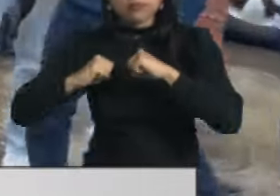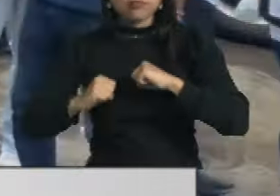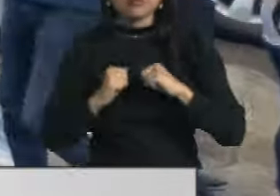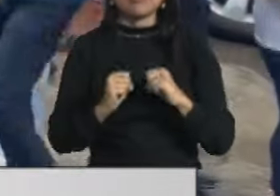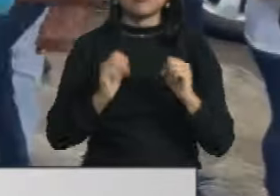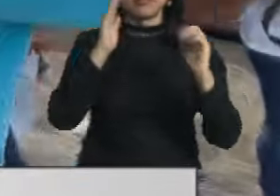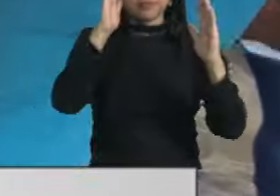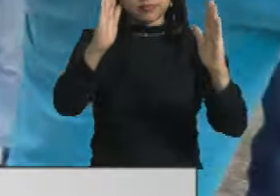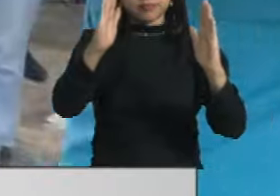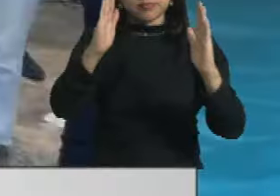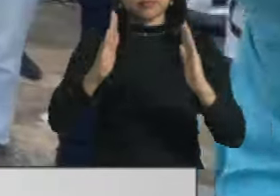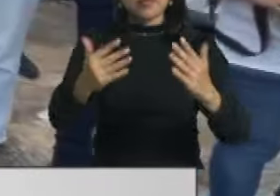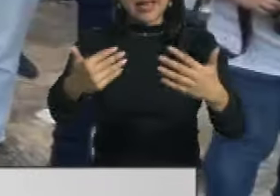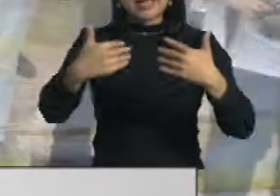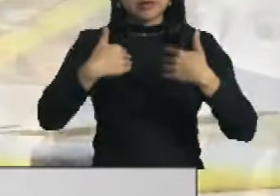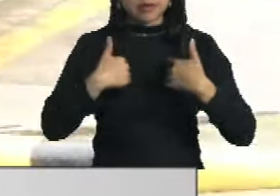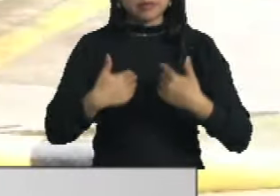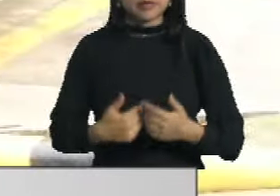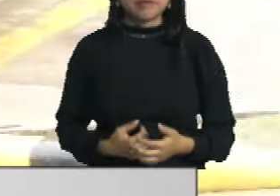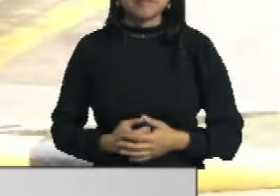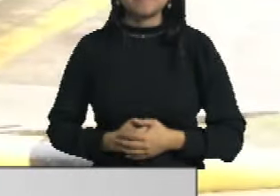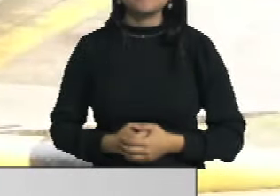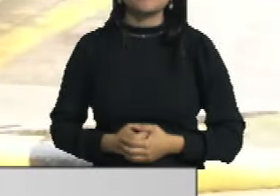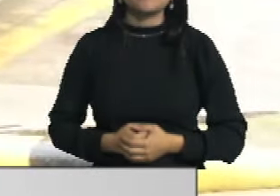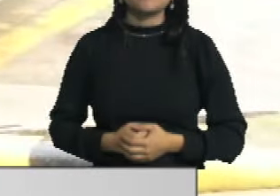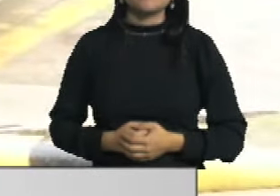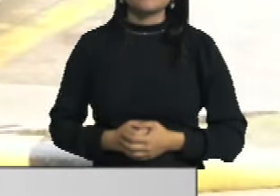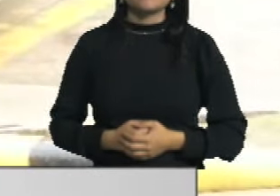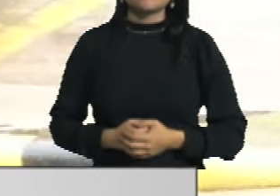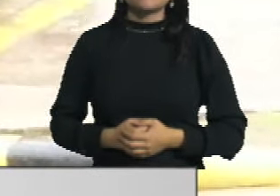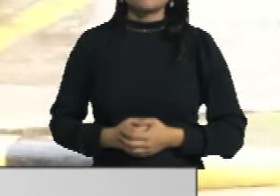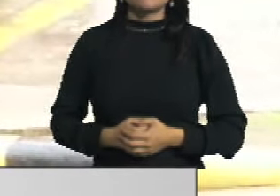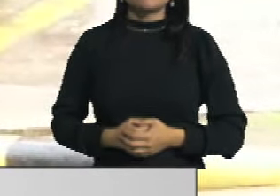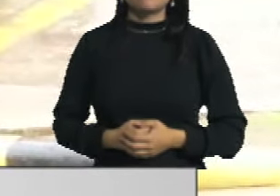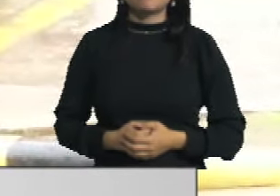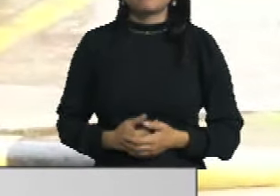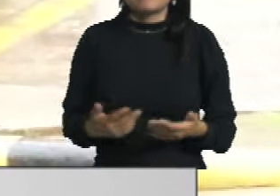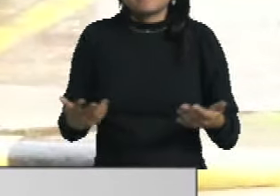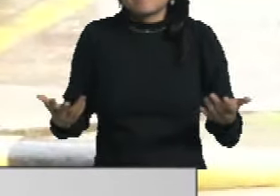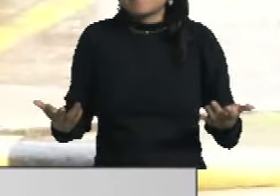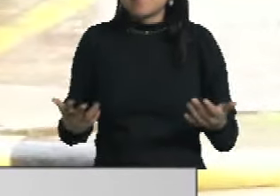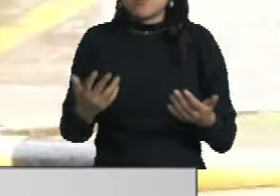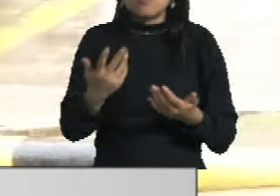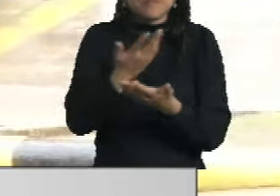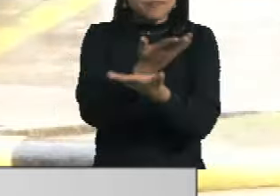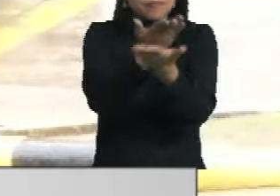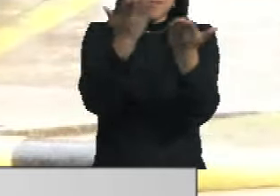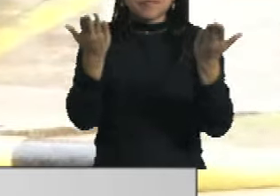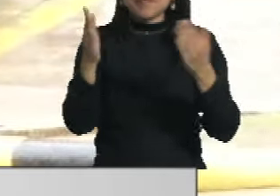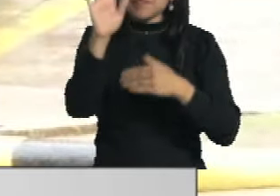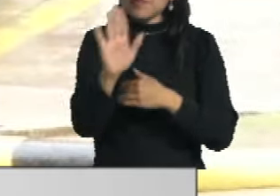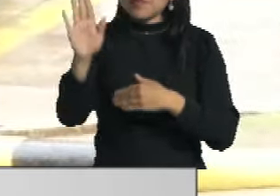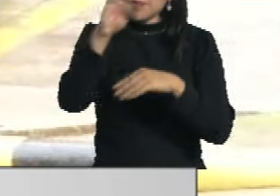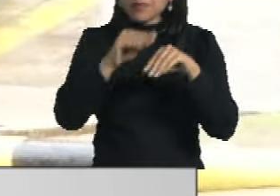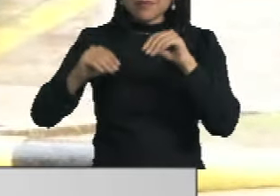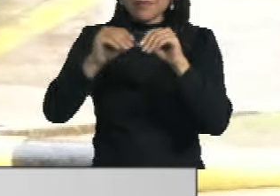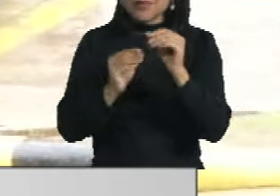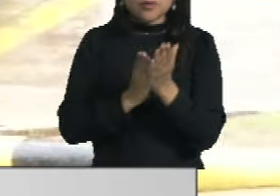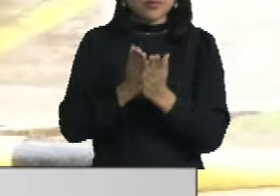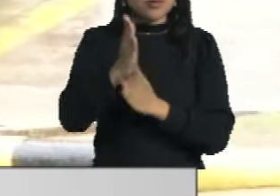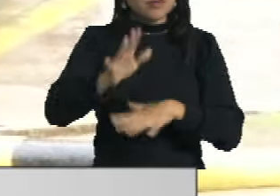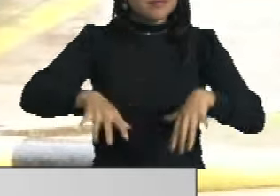de las poblaciones afectadas. Al continuar las fuertes precipitaciones en el departamento del Atlántico